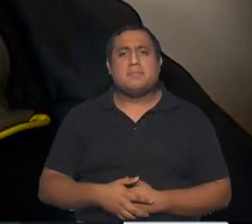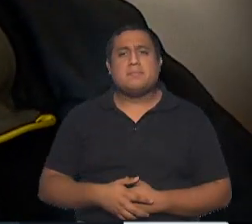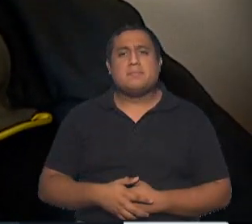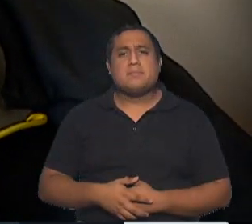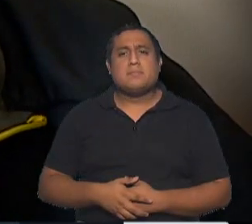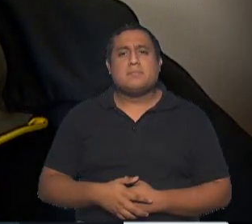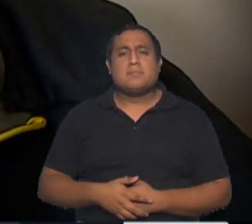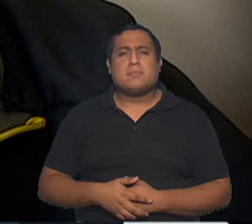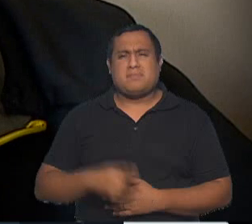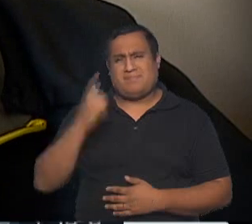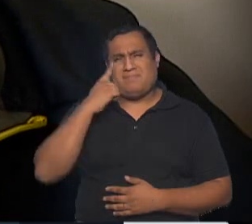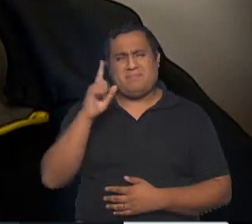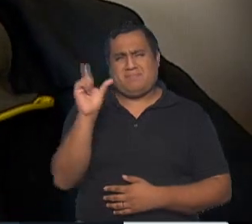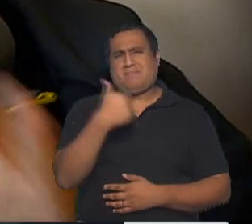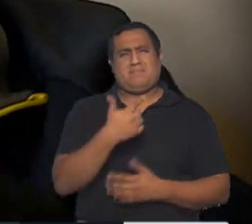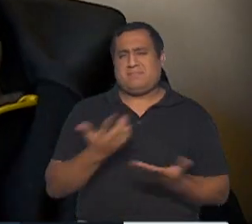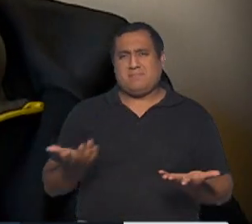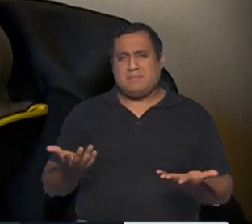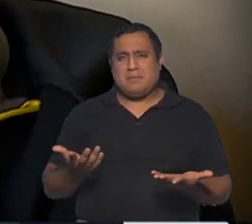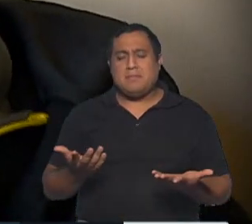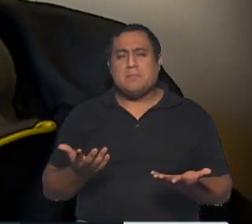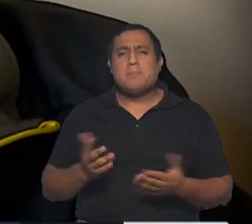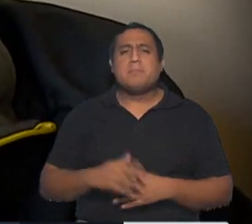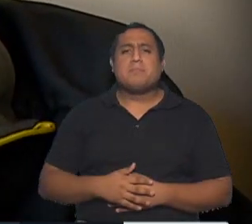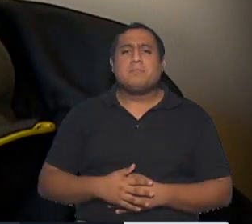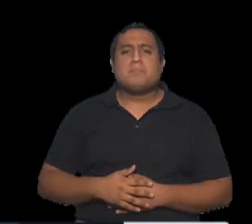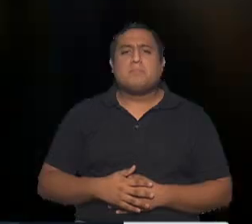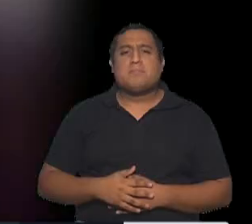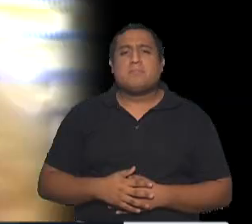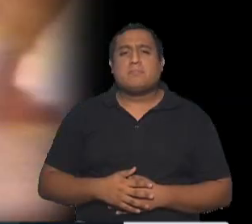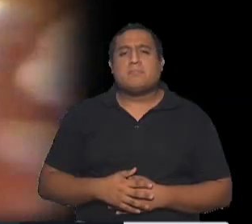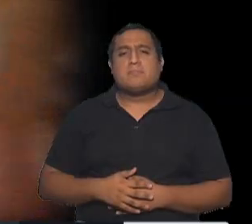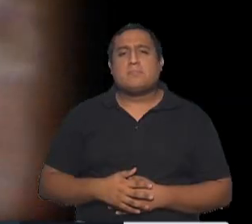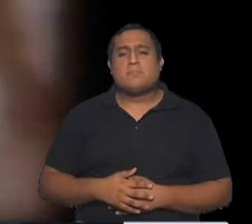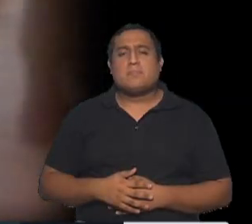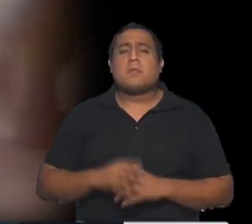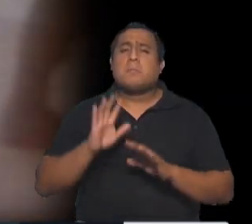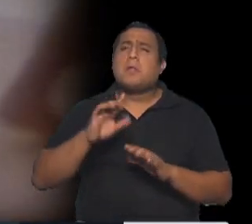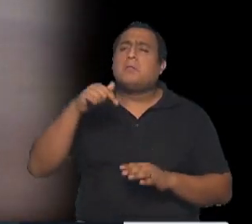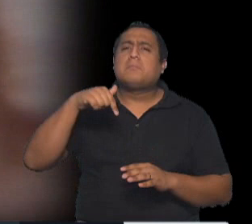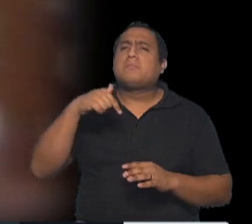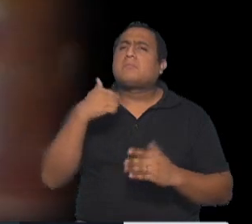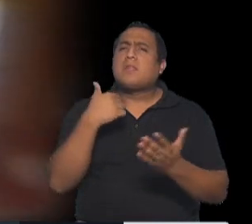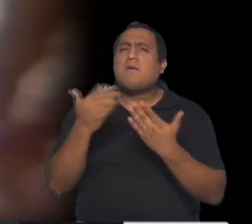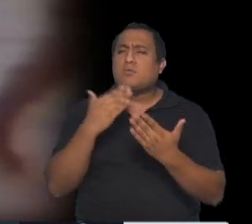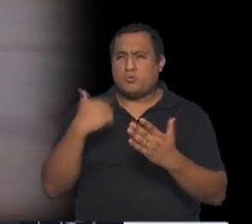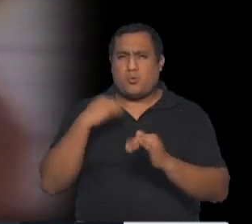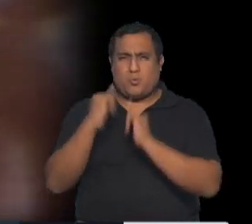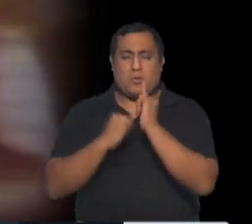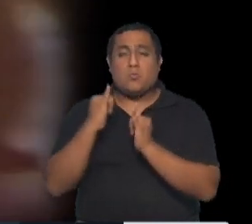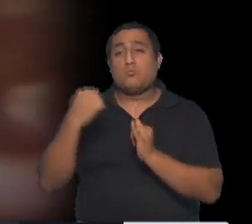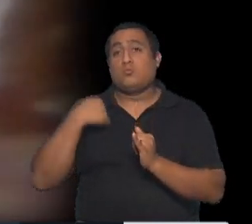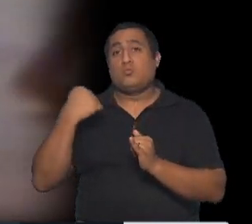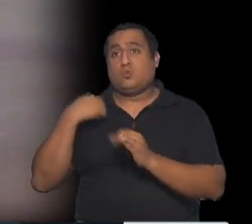Un disparate total, pero convengamos que estamos hablando, cuando yo digo que yo